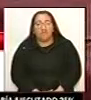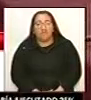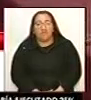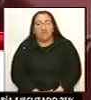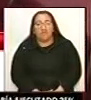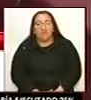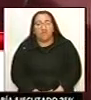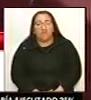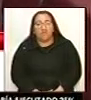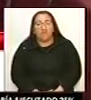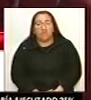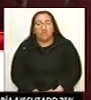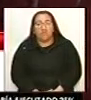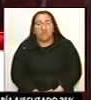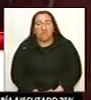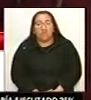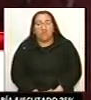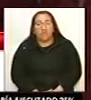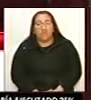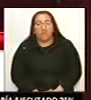estimar lo que se necesita,